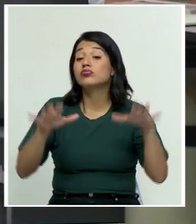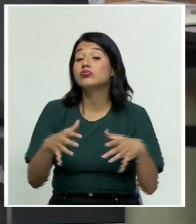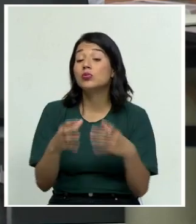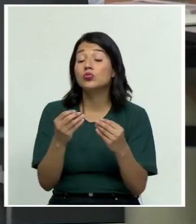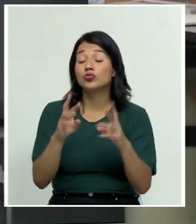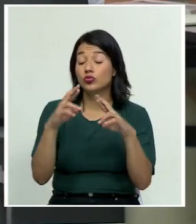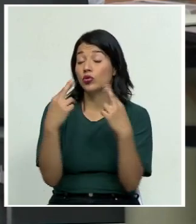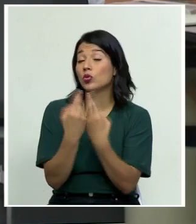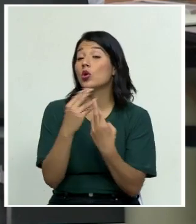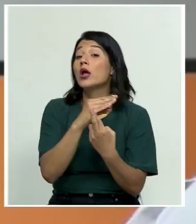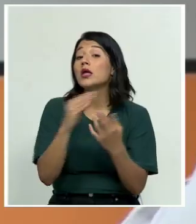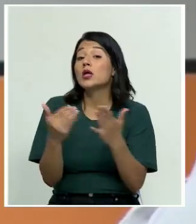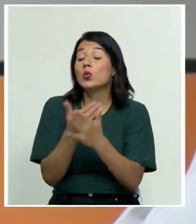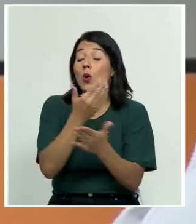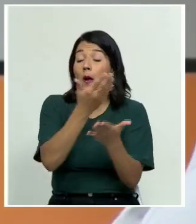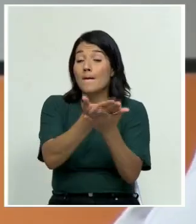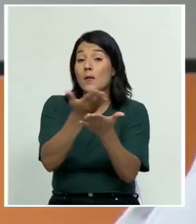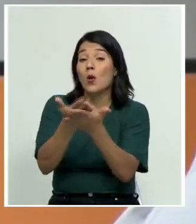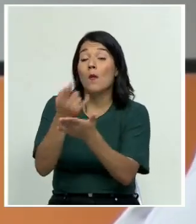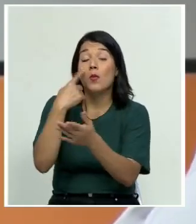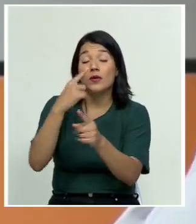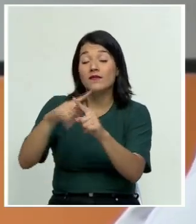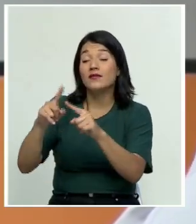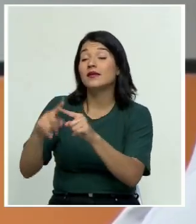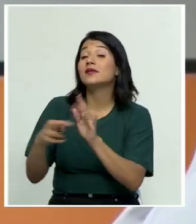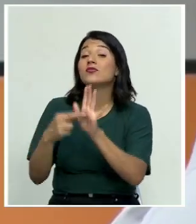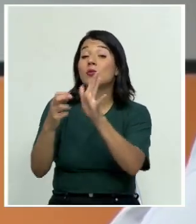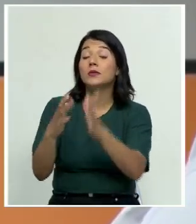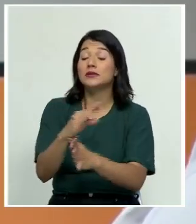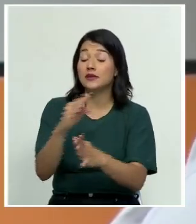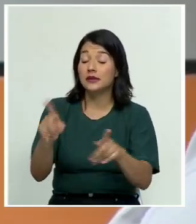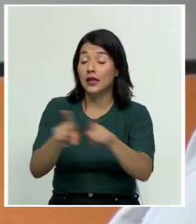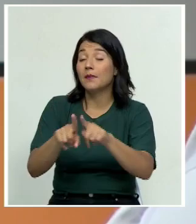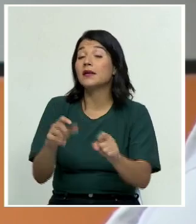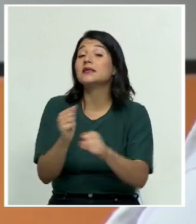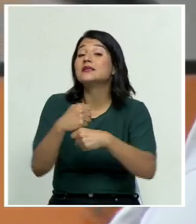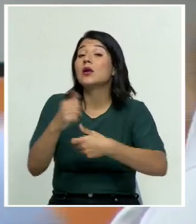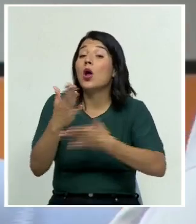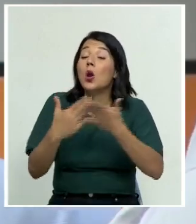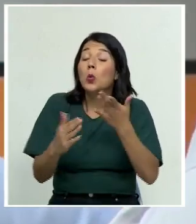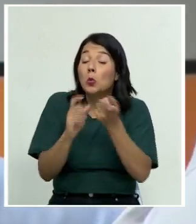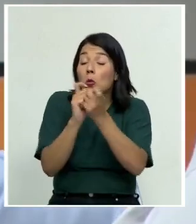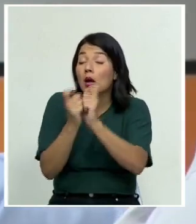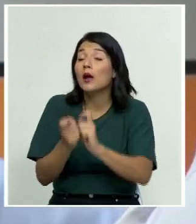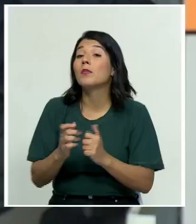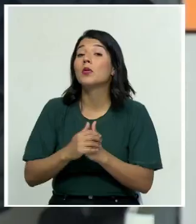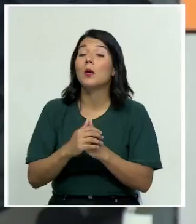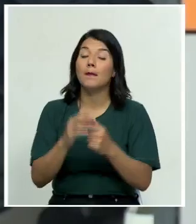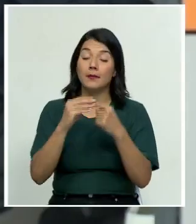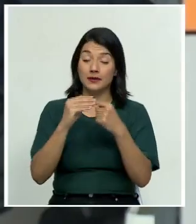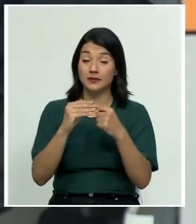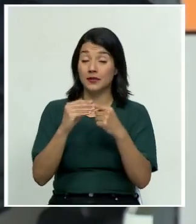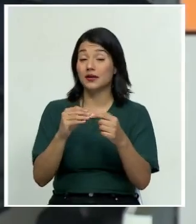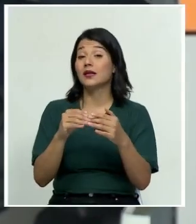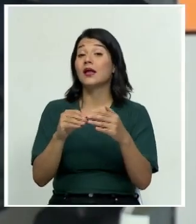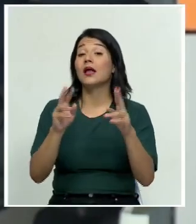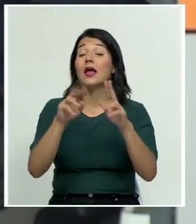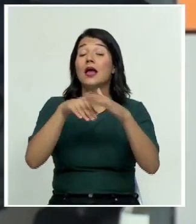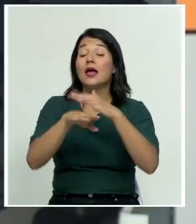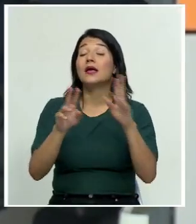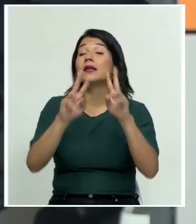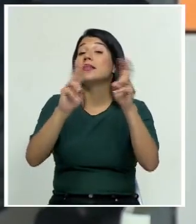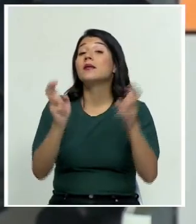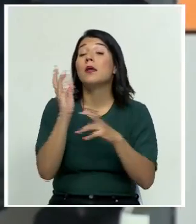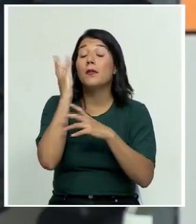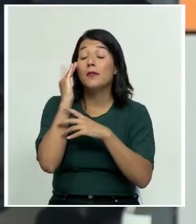de los diversos sectores del país, y también han hecho algunas modificaciones precisamente en temas que